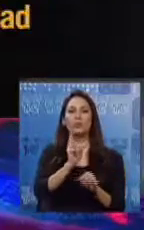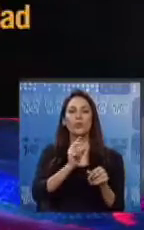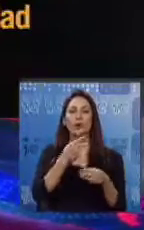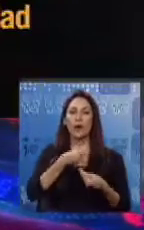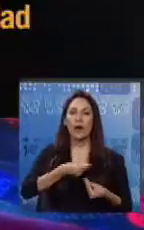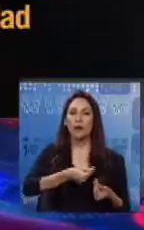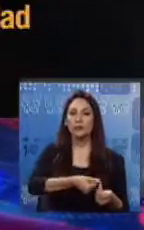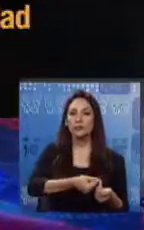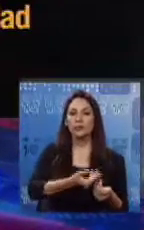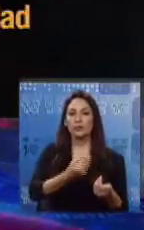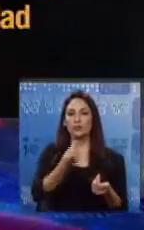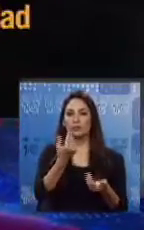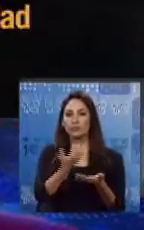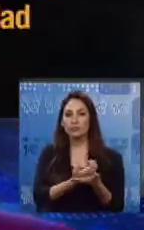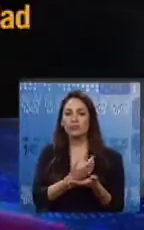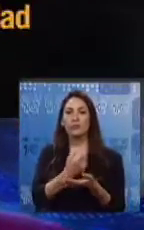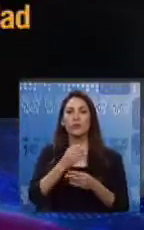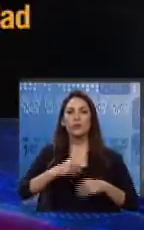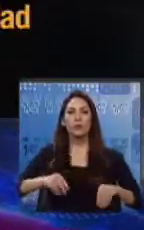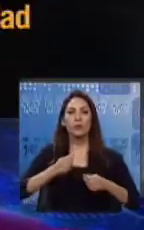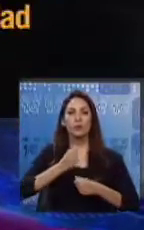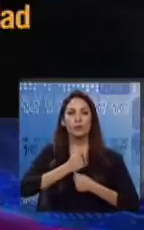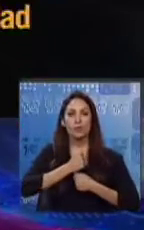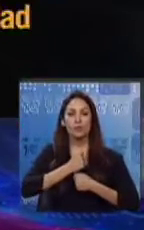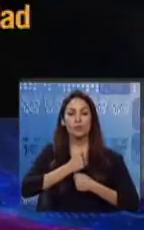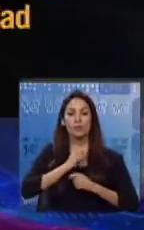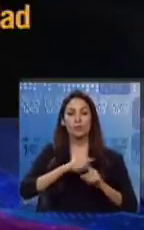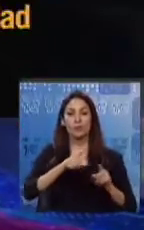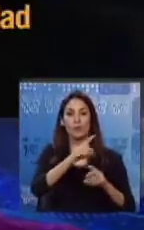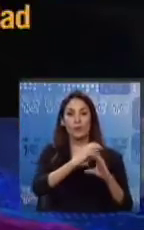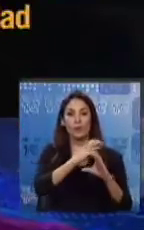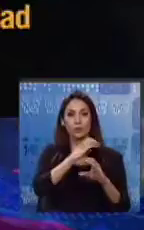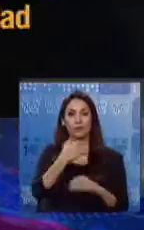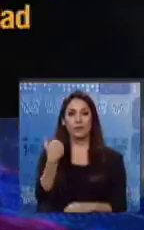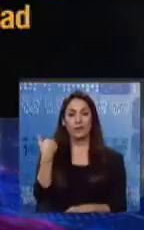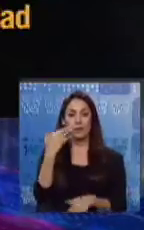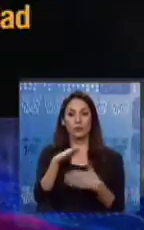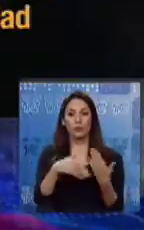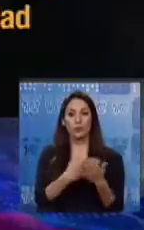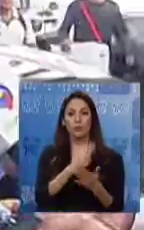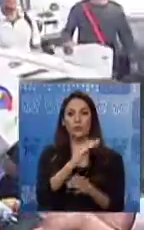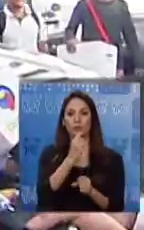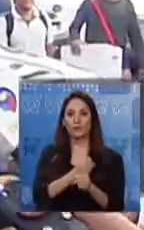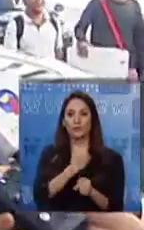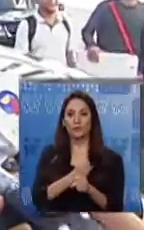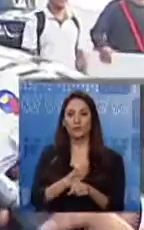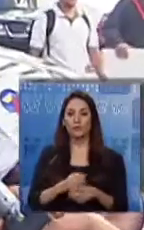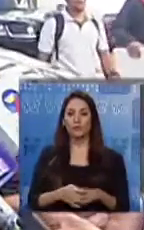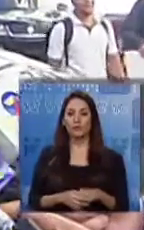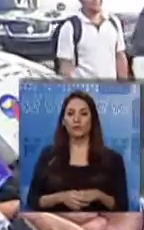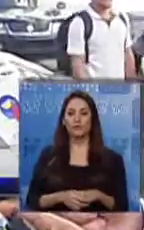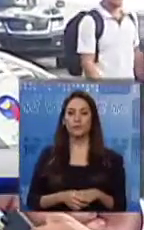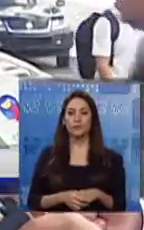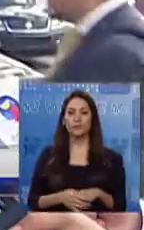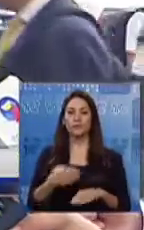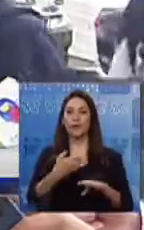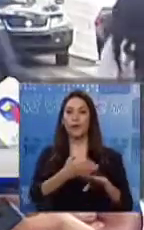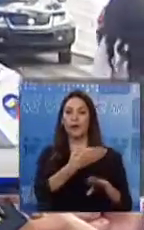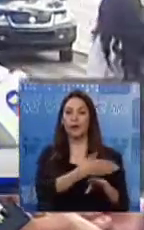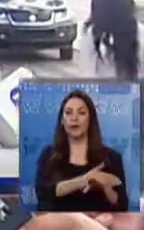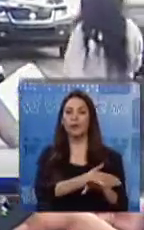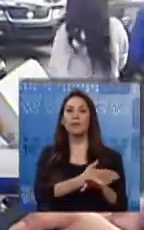costos, gastos y patrimonio, el valor de las unidades de transporte con las que cumplen su actividad económica. Es decir, que antes era un